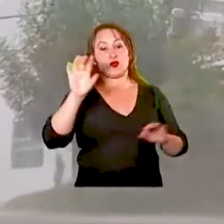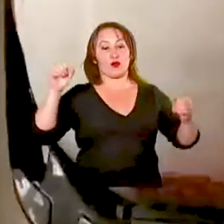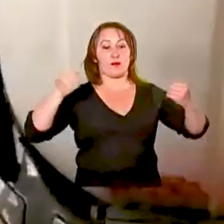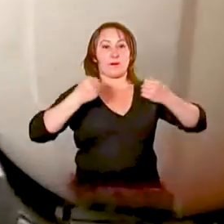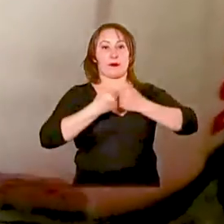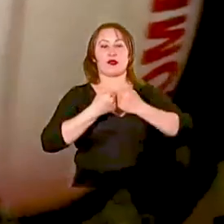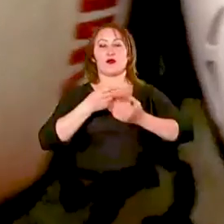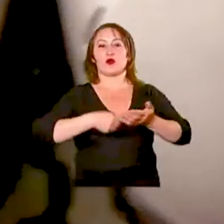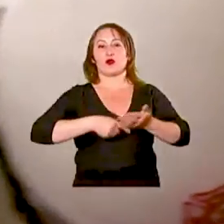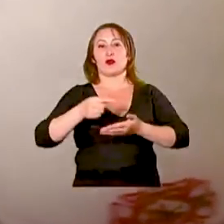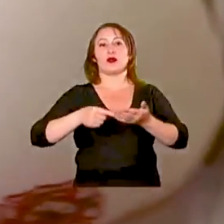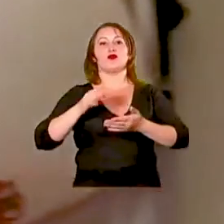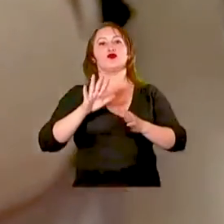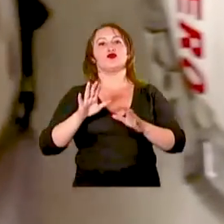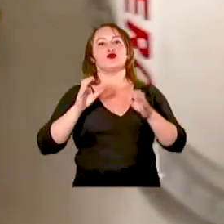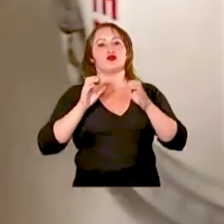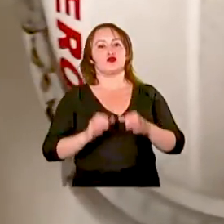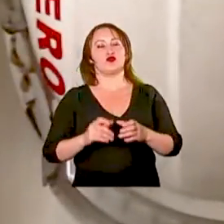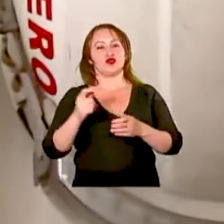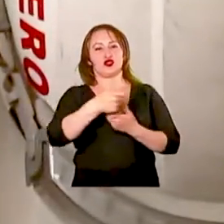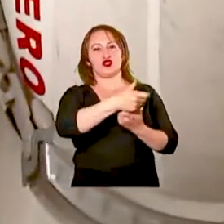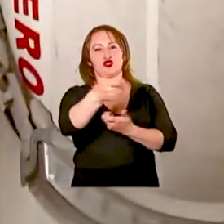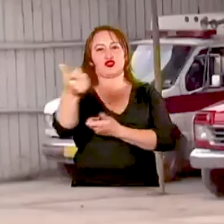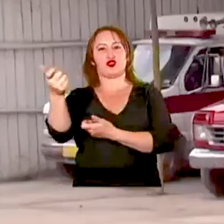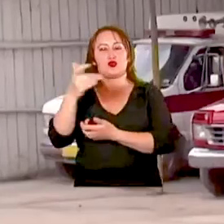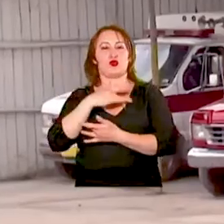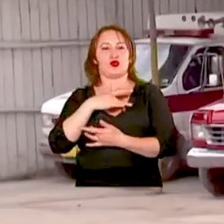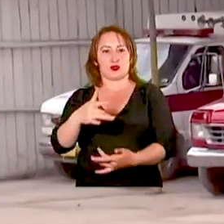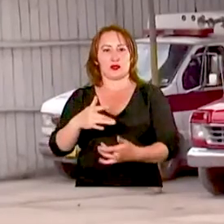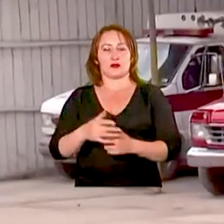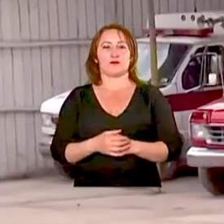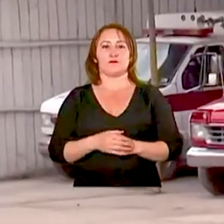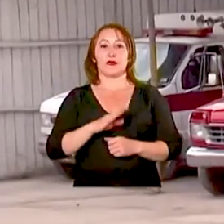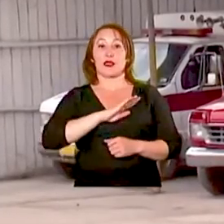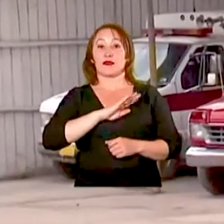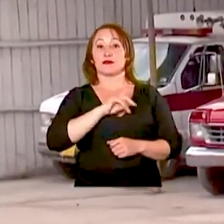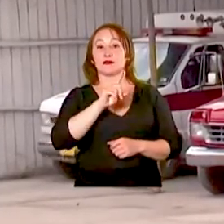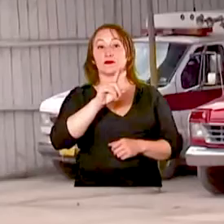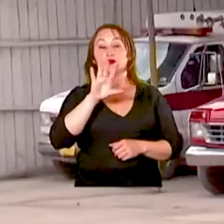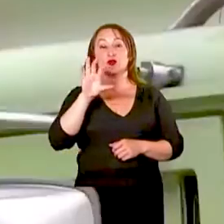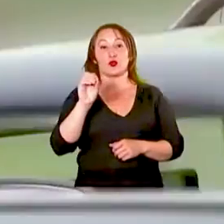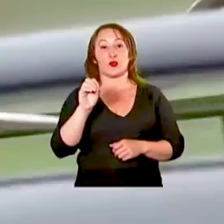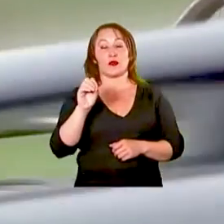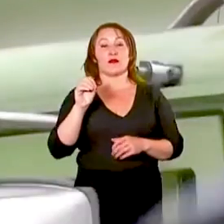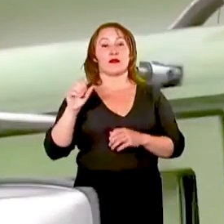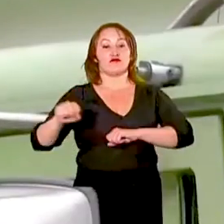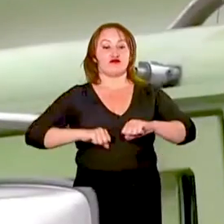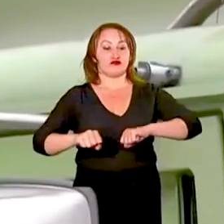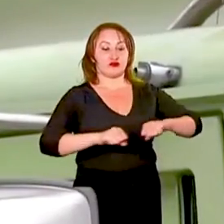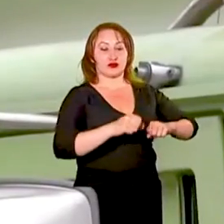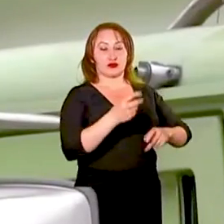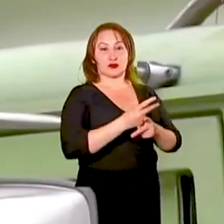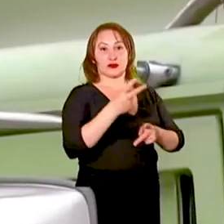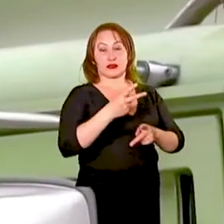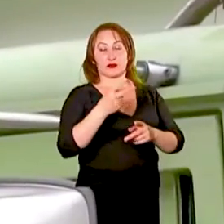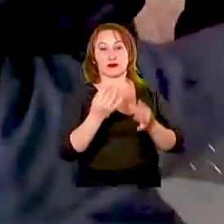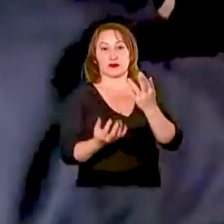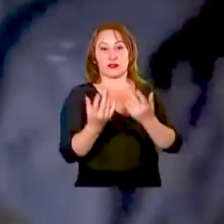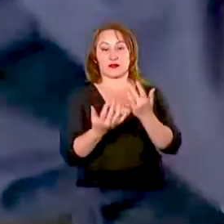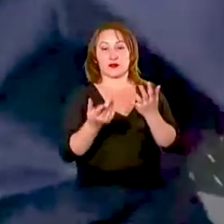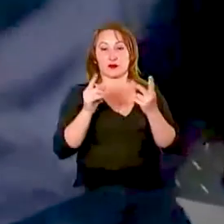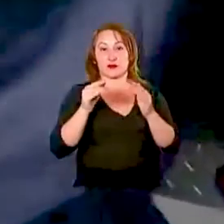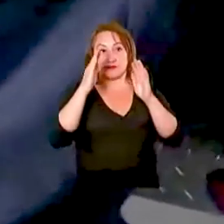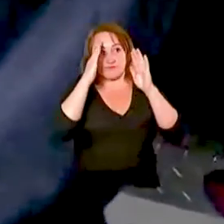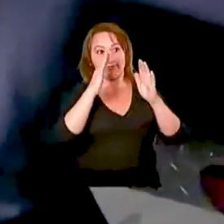o contrato con cuerpos de bomberos voluntarios, 150 alcaldes fueran capacitados en gestión del riesgo contra incendios y atención